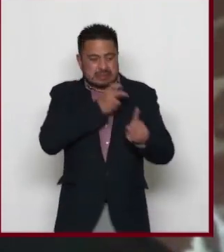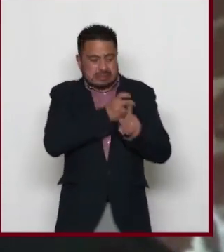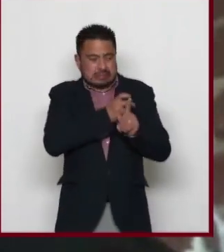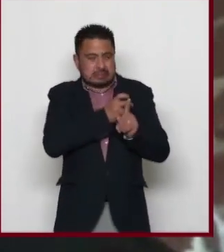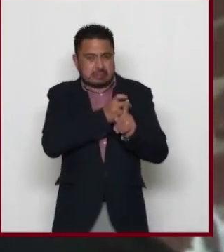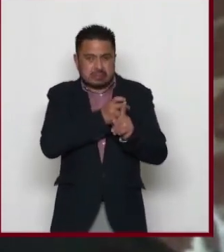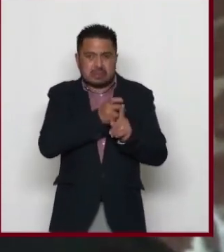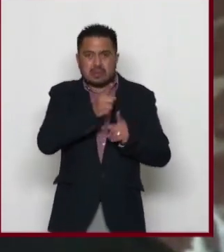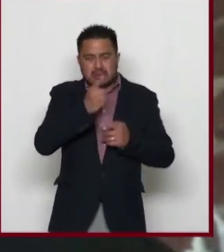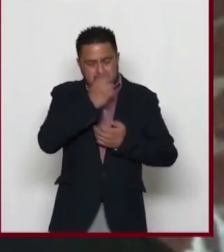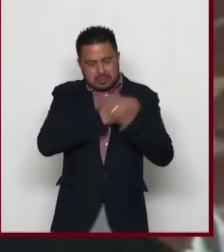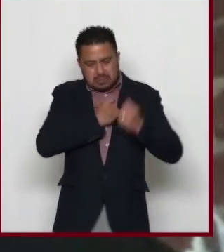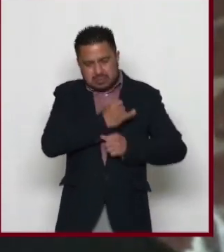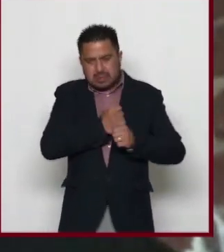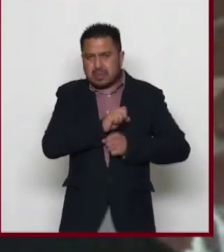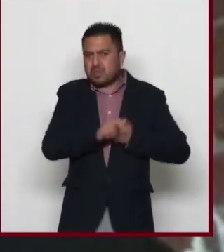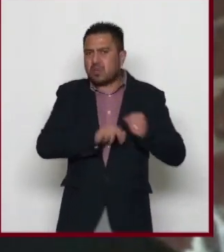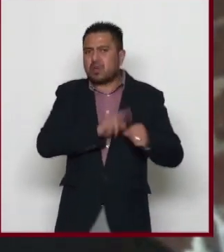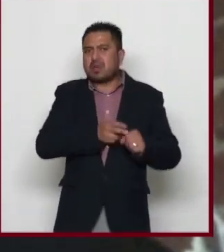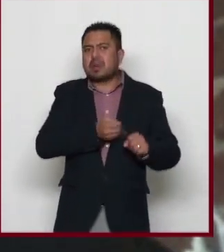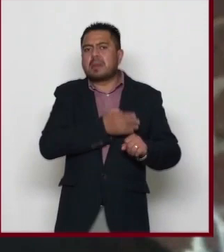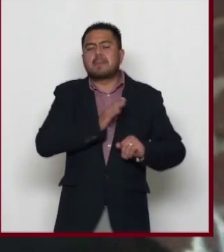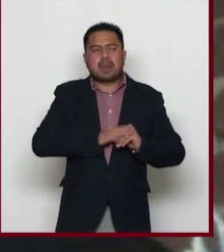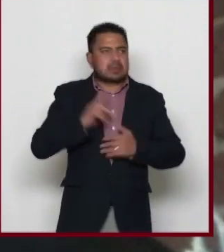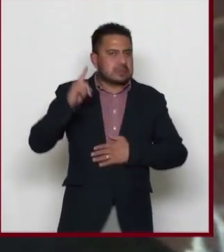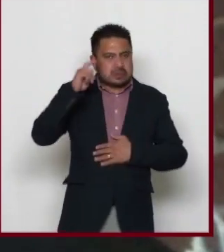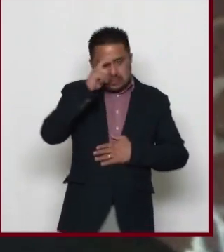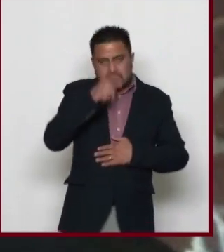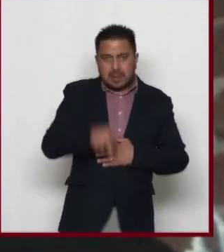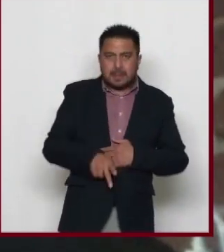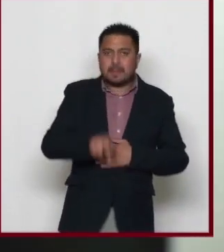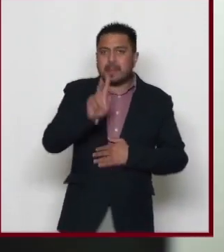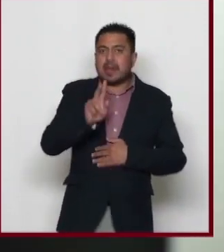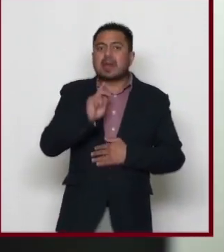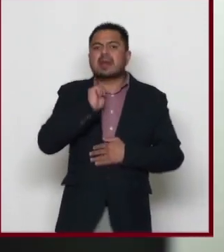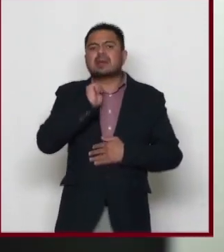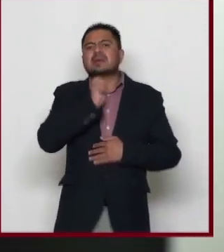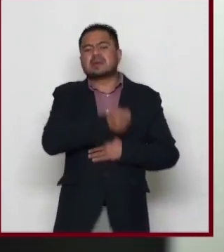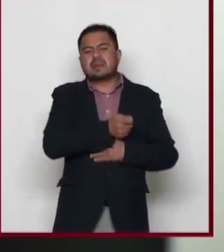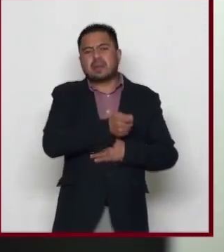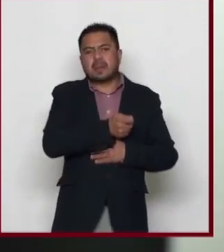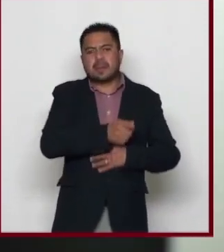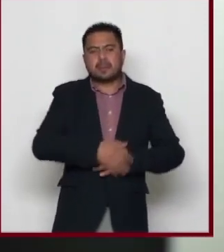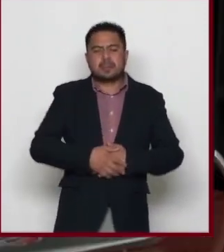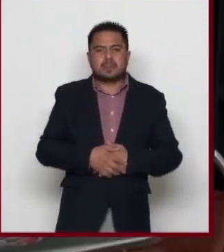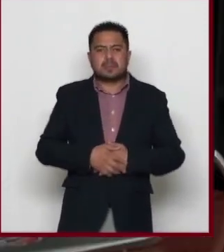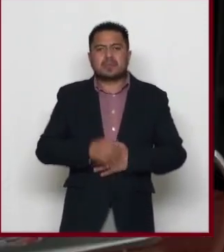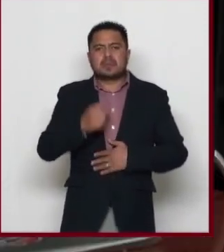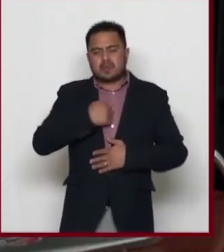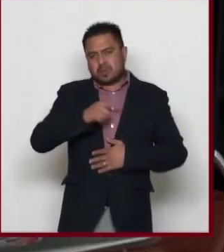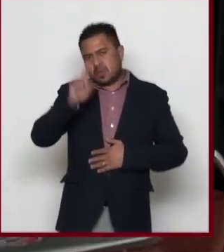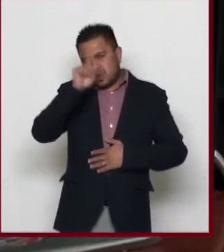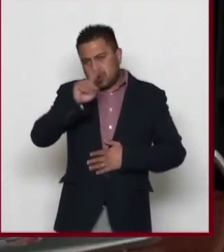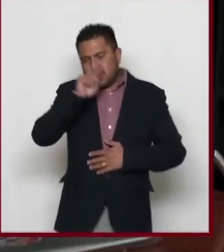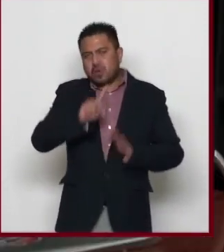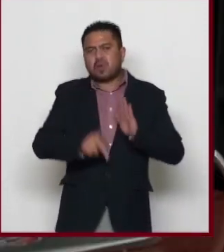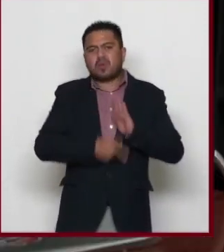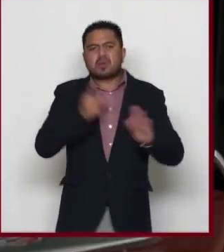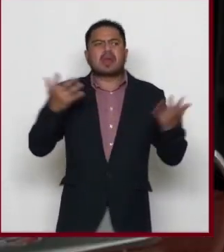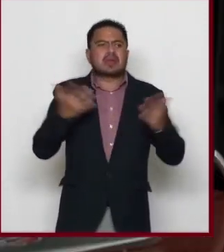seres vivos, todo ese tipo de estudios naturalmente es más difícil, pero